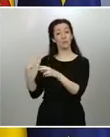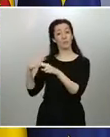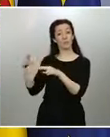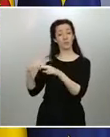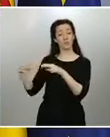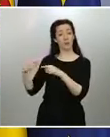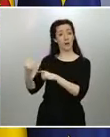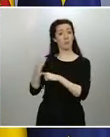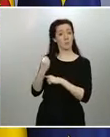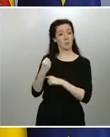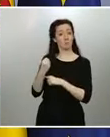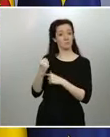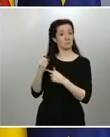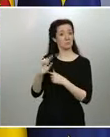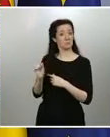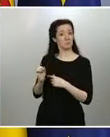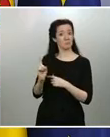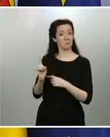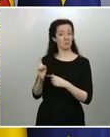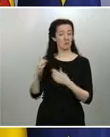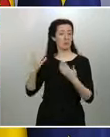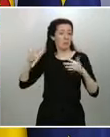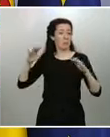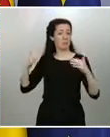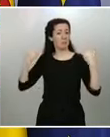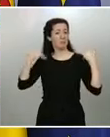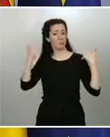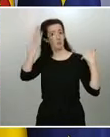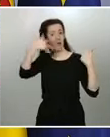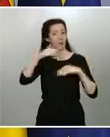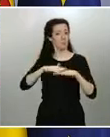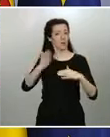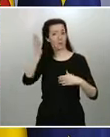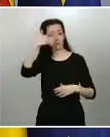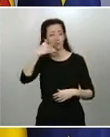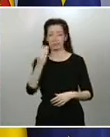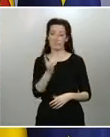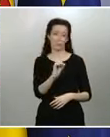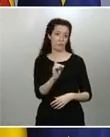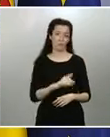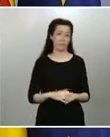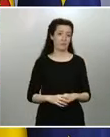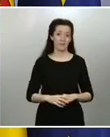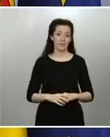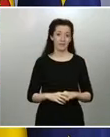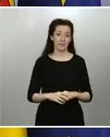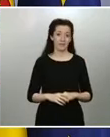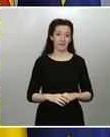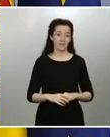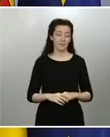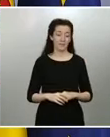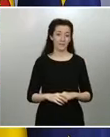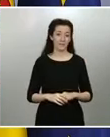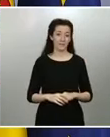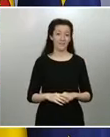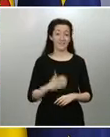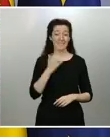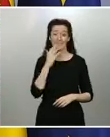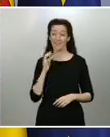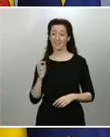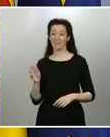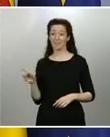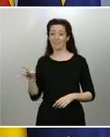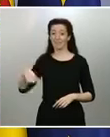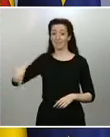responsabilidad diría aún más si confían en que salga adelante con el apoyo de otros grupos parlamentarios es simplemente